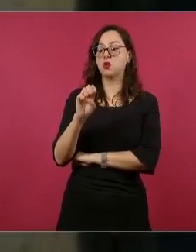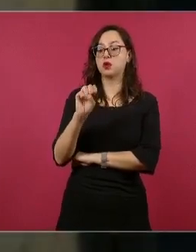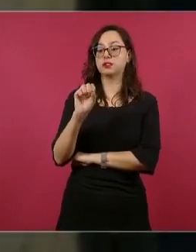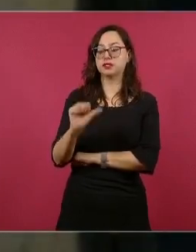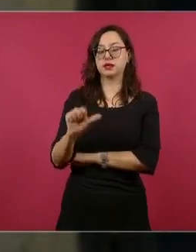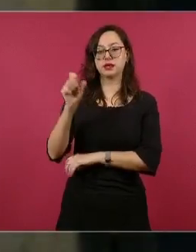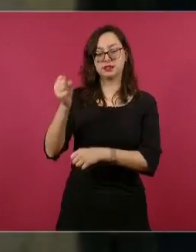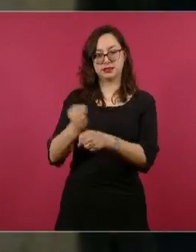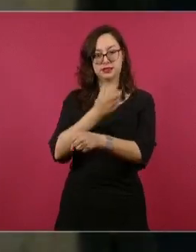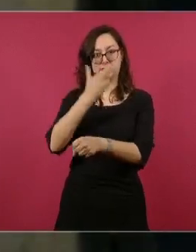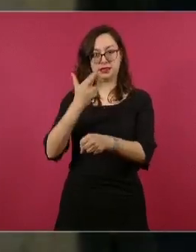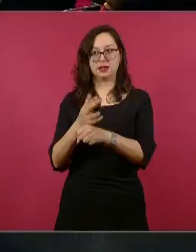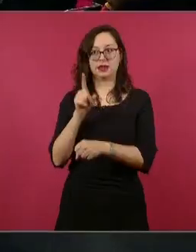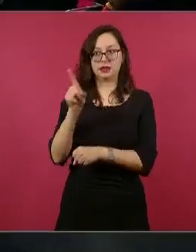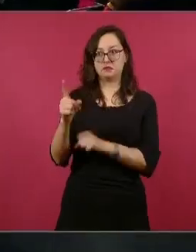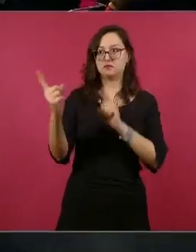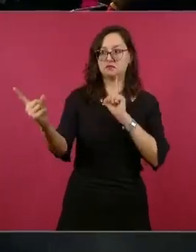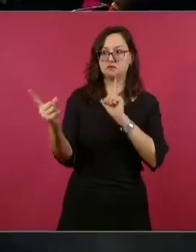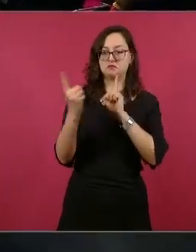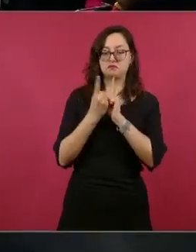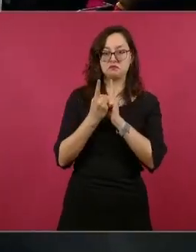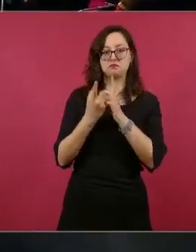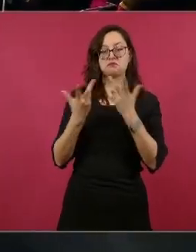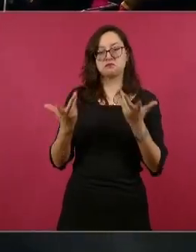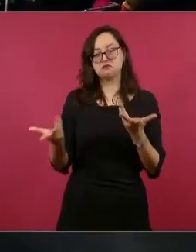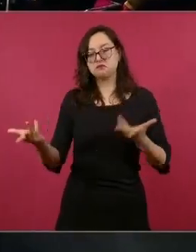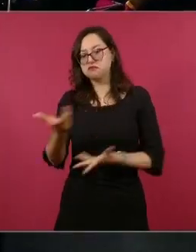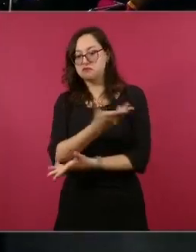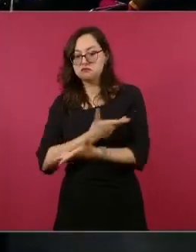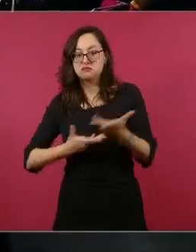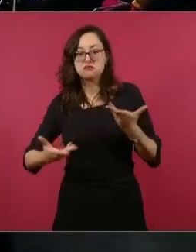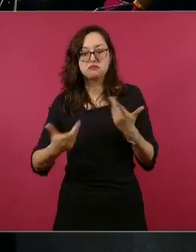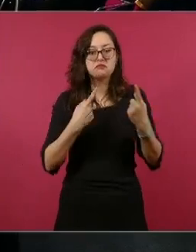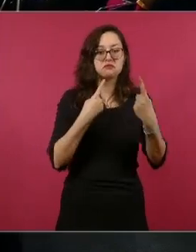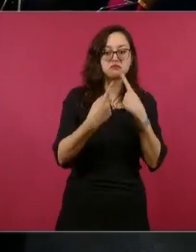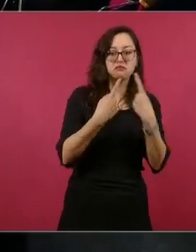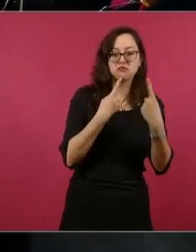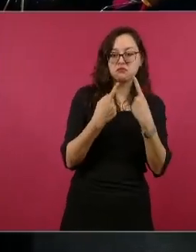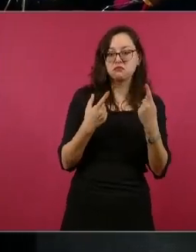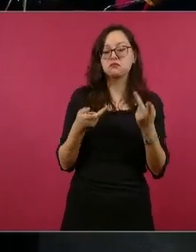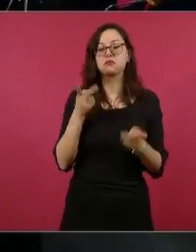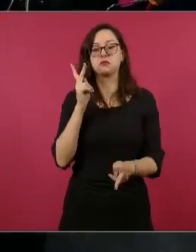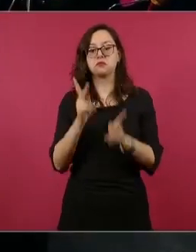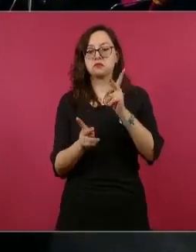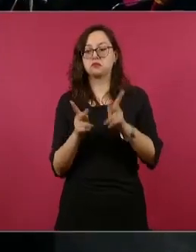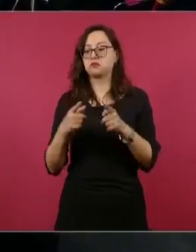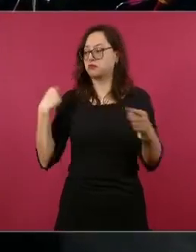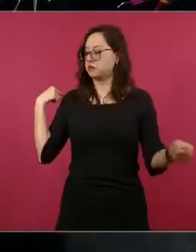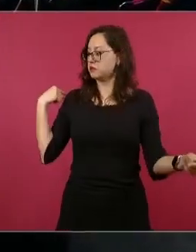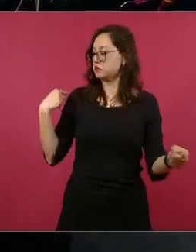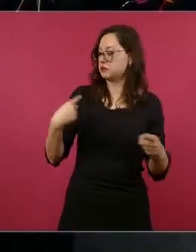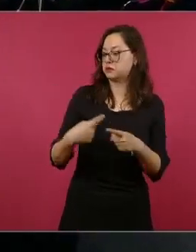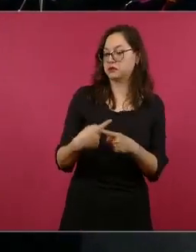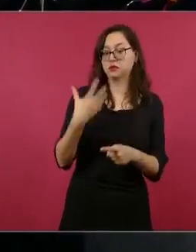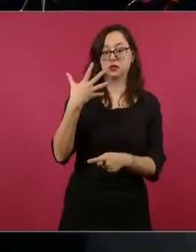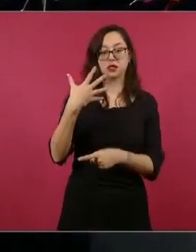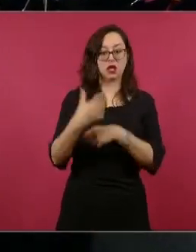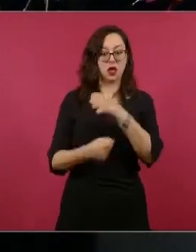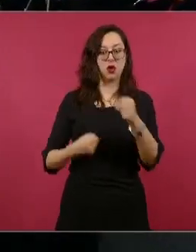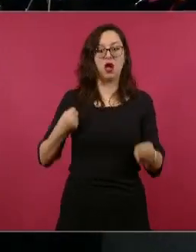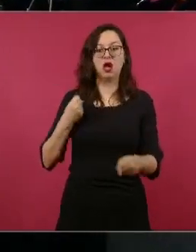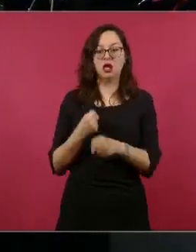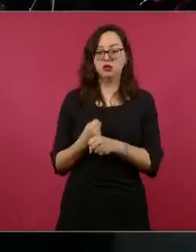un análisis, mesas de trabajo, un balance de todo lo que se ha hecho durante la administración